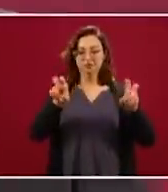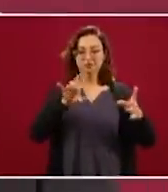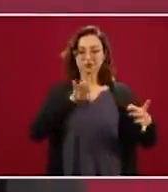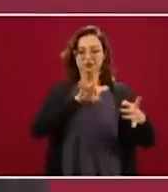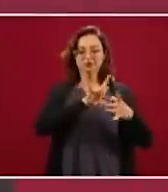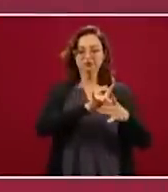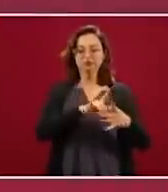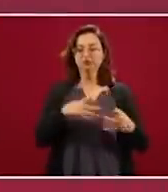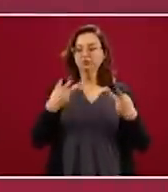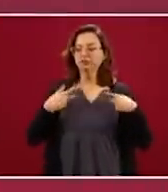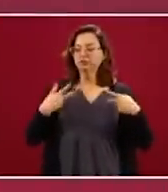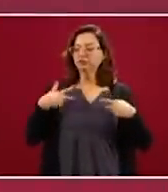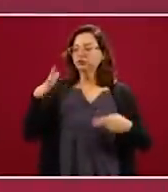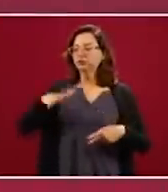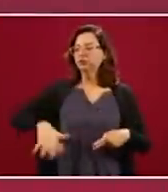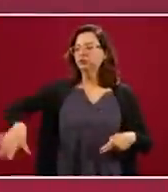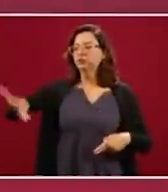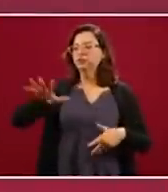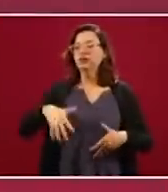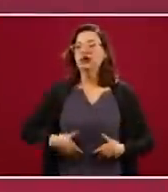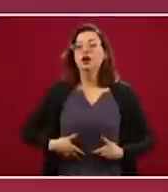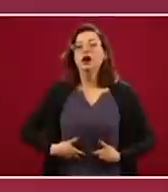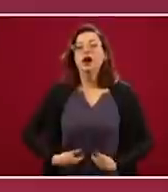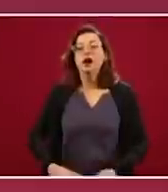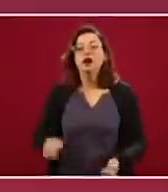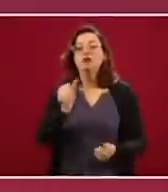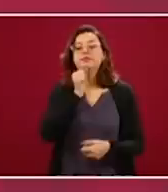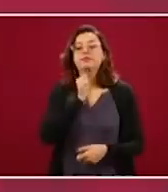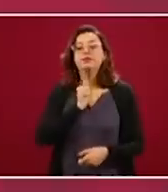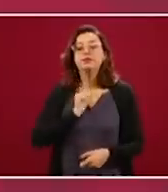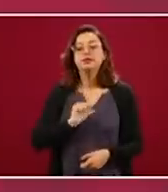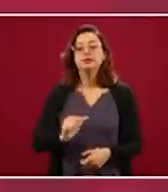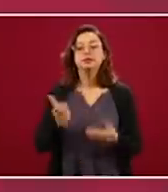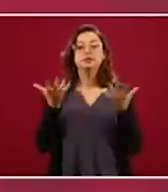el pueblo tiene hambre y sed de justicia,